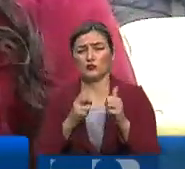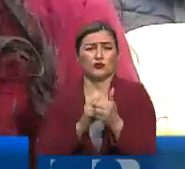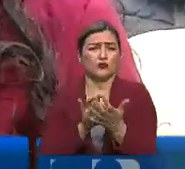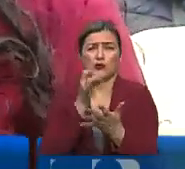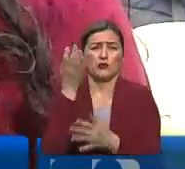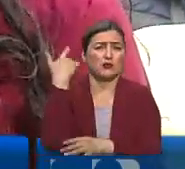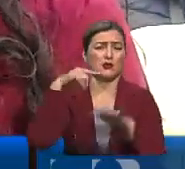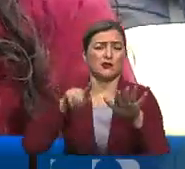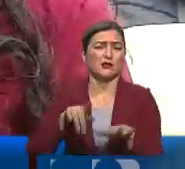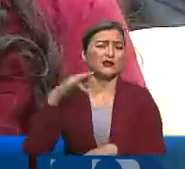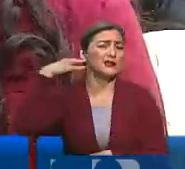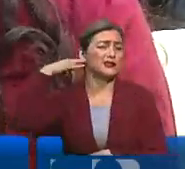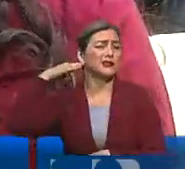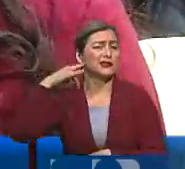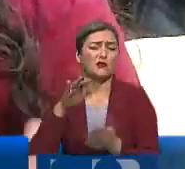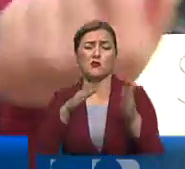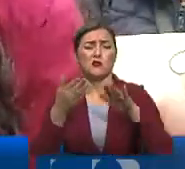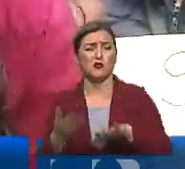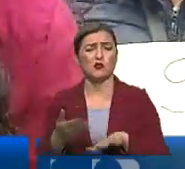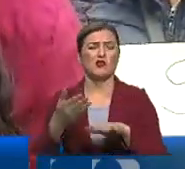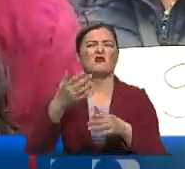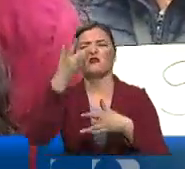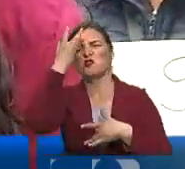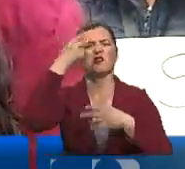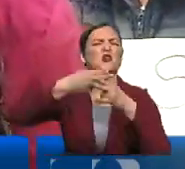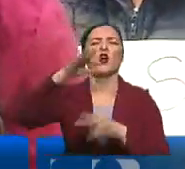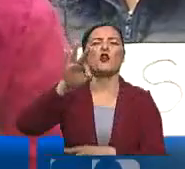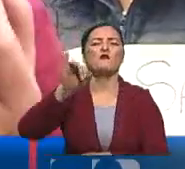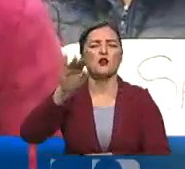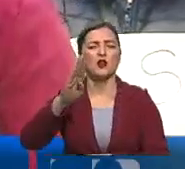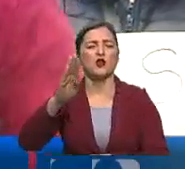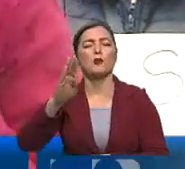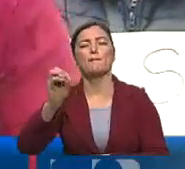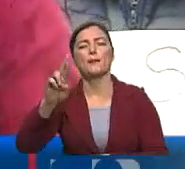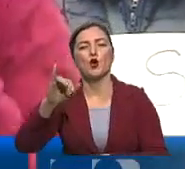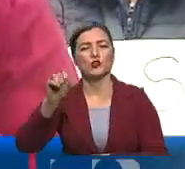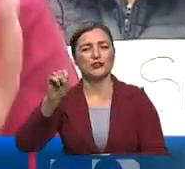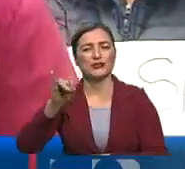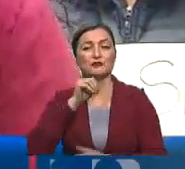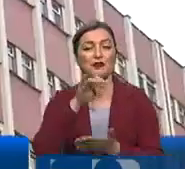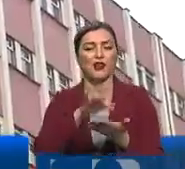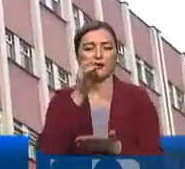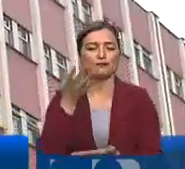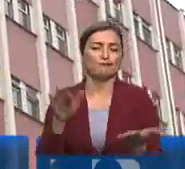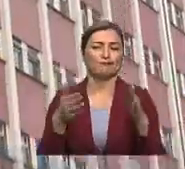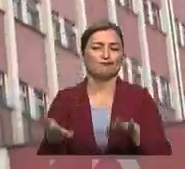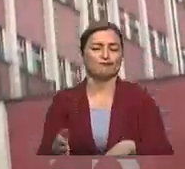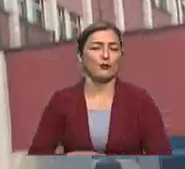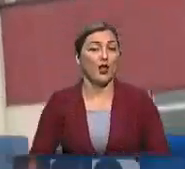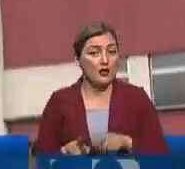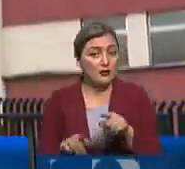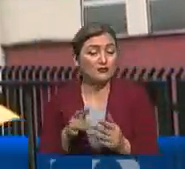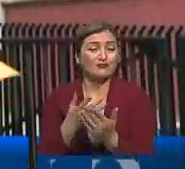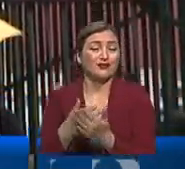problema. Hace 6 meses atrás ya murió una niña de fibrosis quística, asimismo por falta de la medicación. Incluso hay quienes han